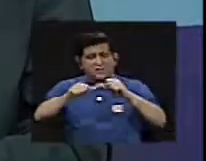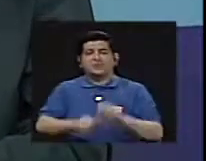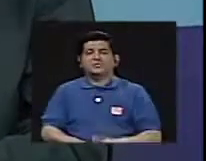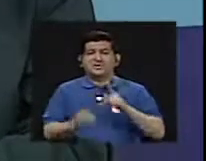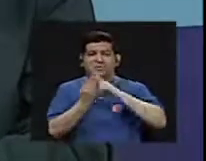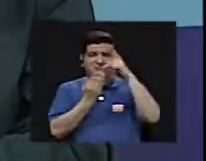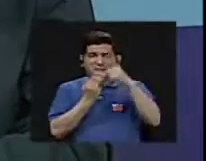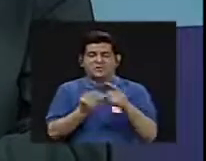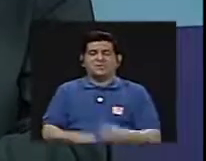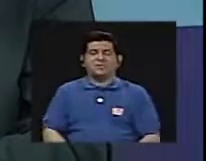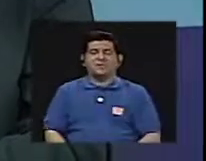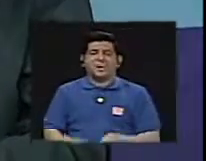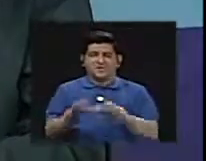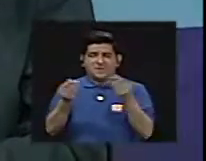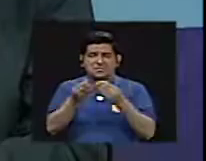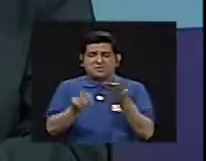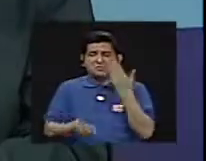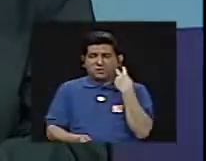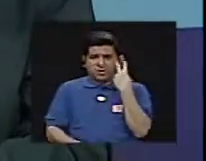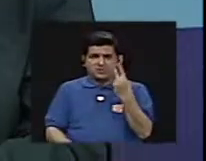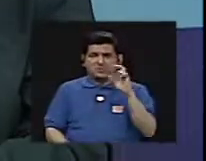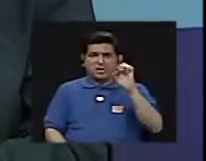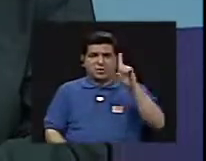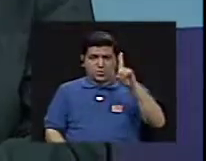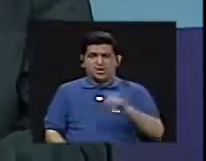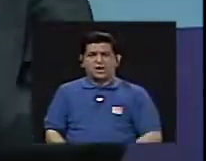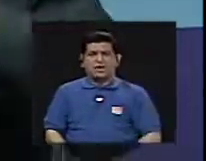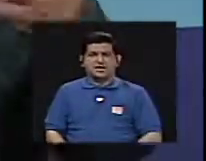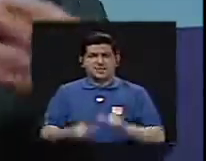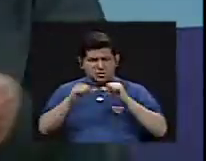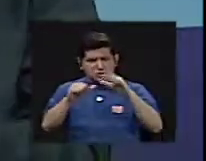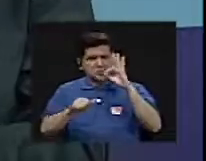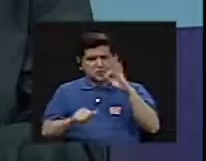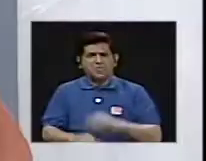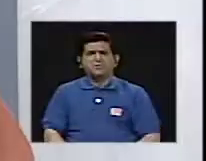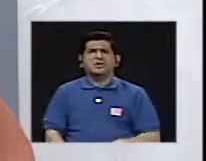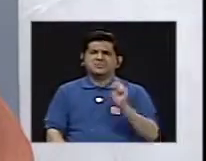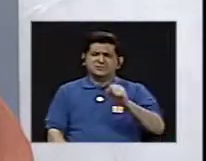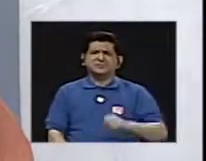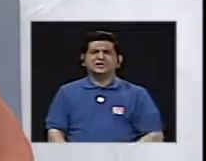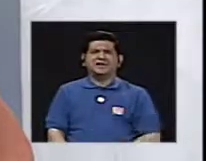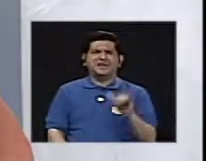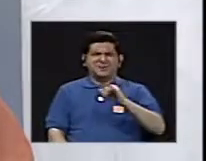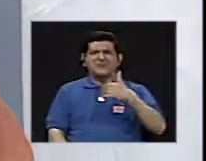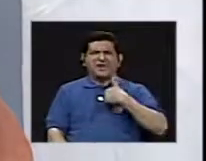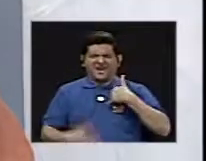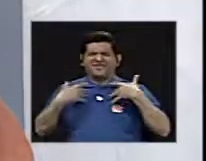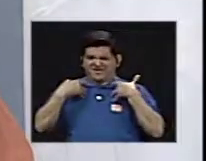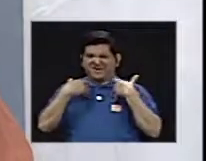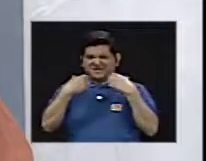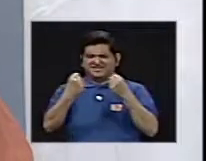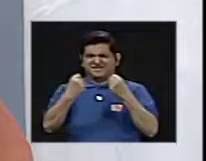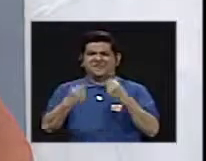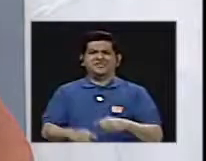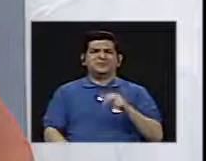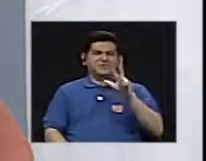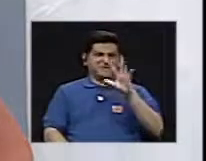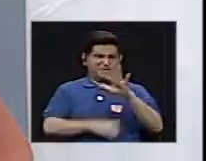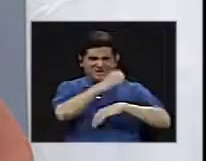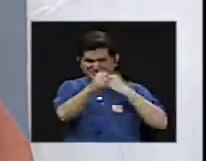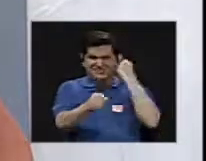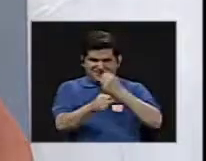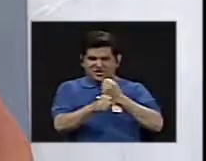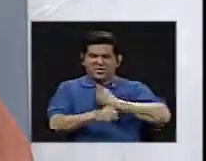UNED. Vamos bien, ¿verdad? Hay buena salud. Hay buena salud. En 35